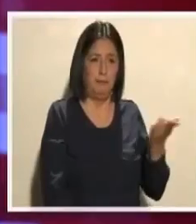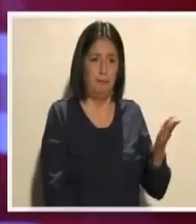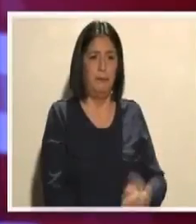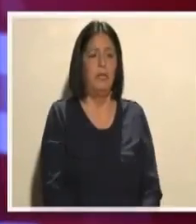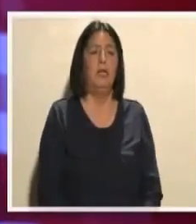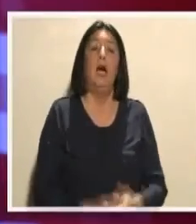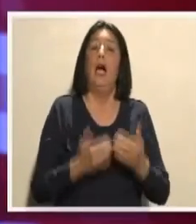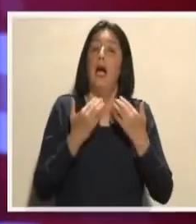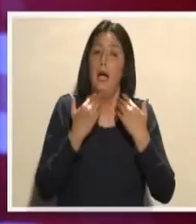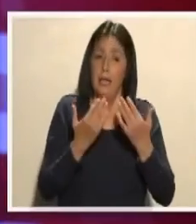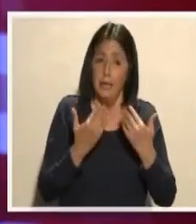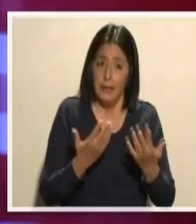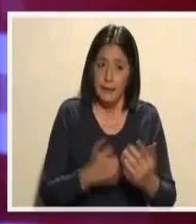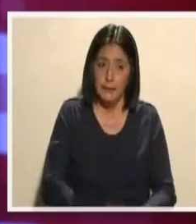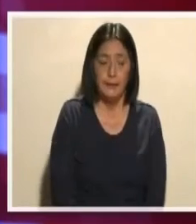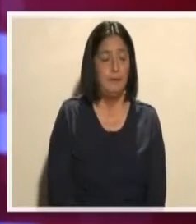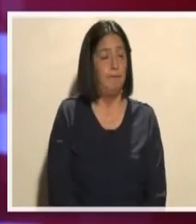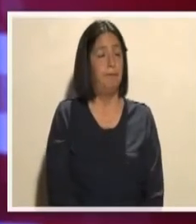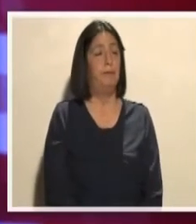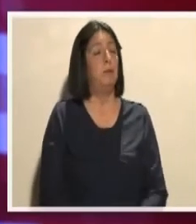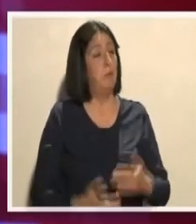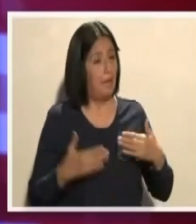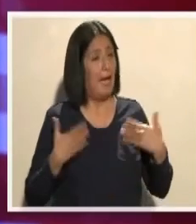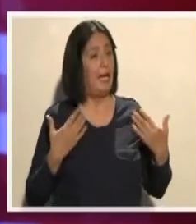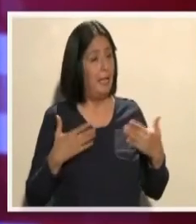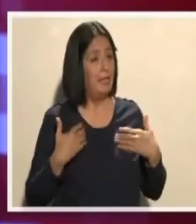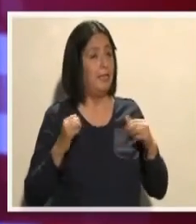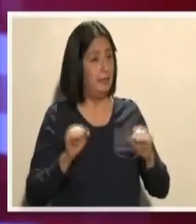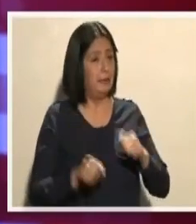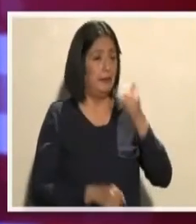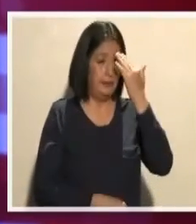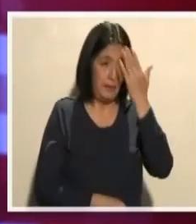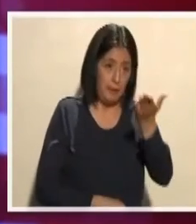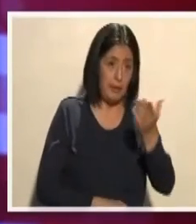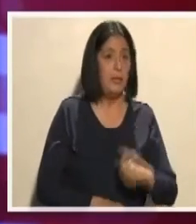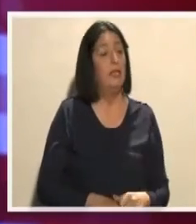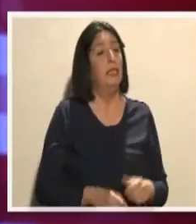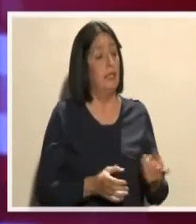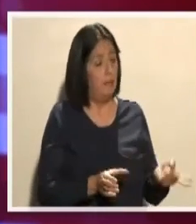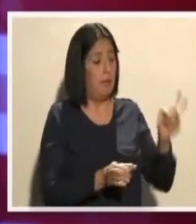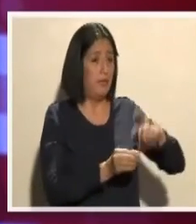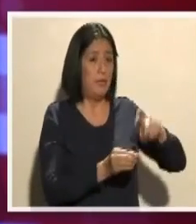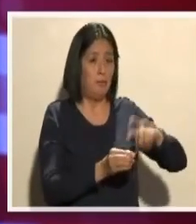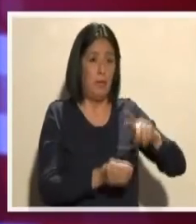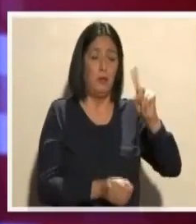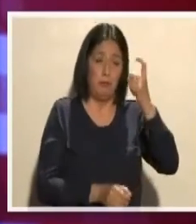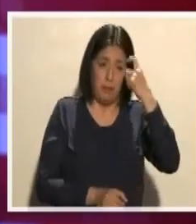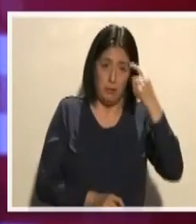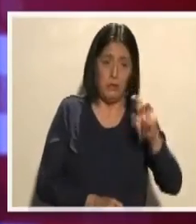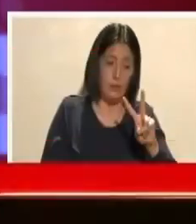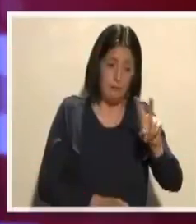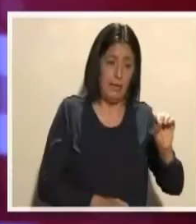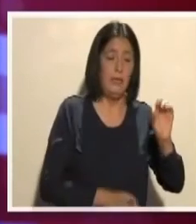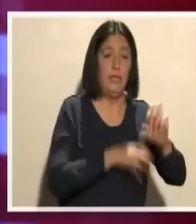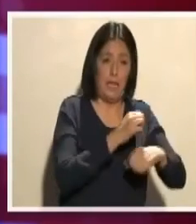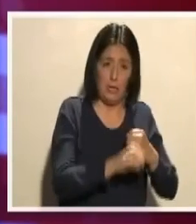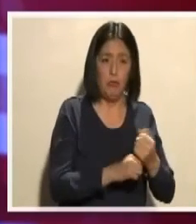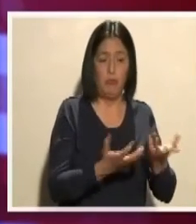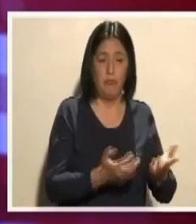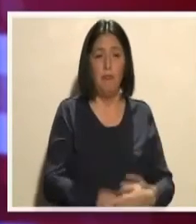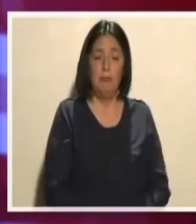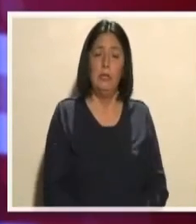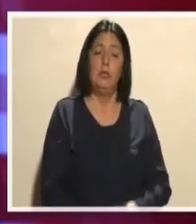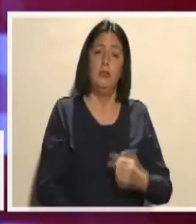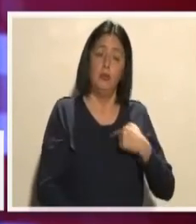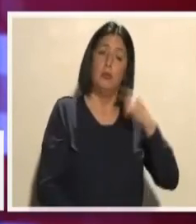Muchas gracias. Me alegra saber que usted ha participado en política 20 años. Yo